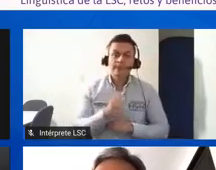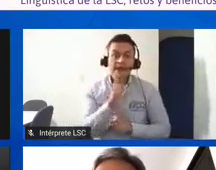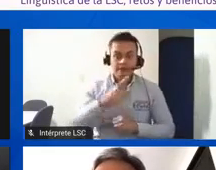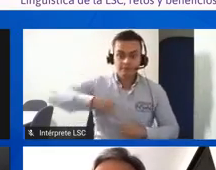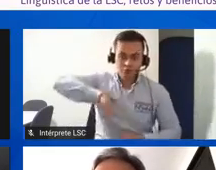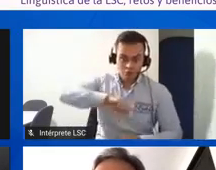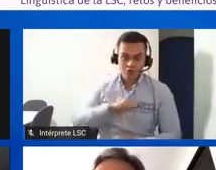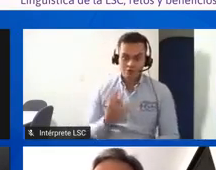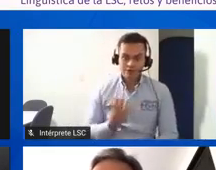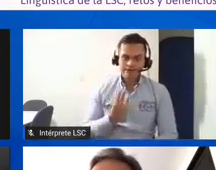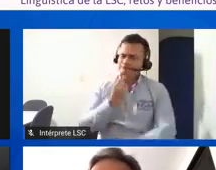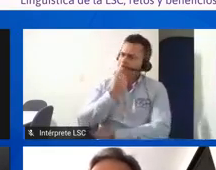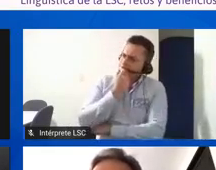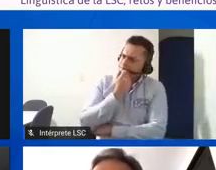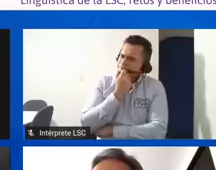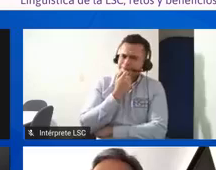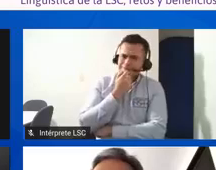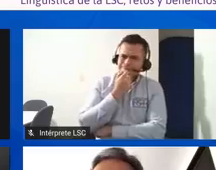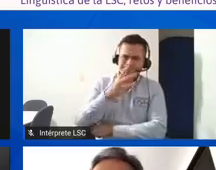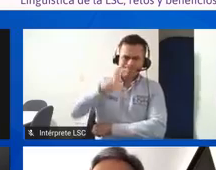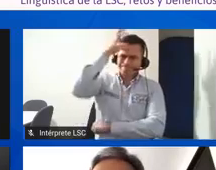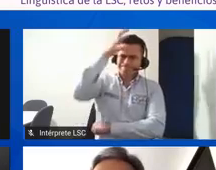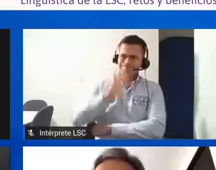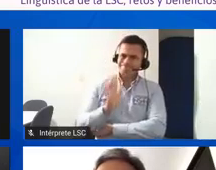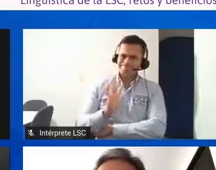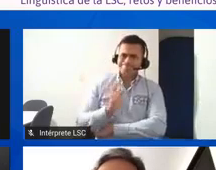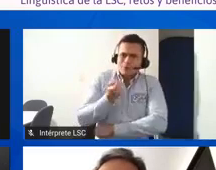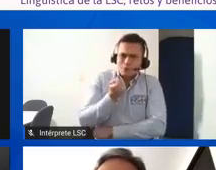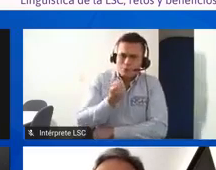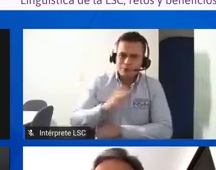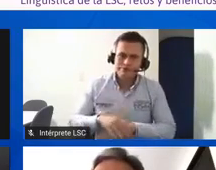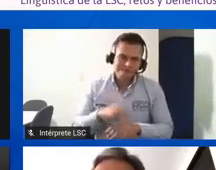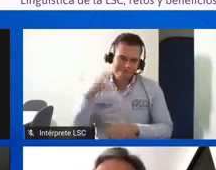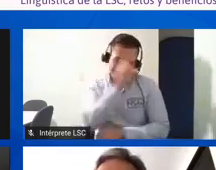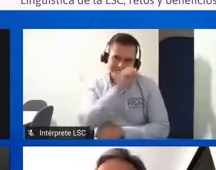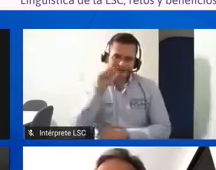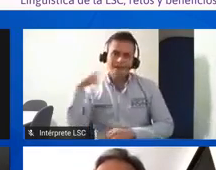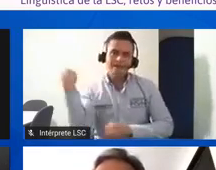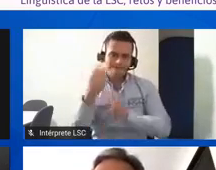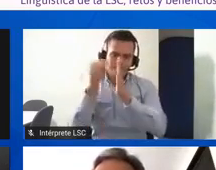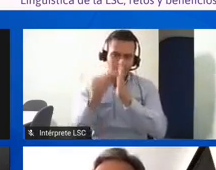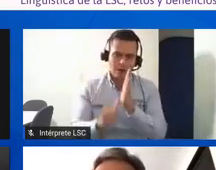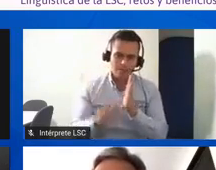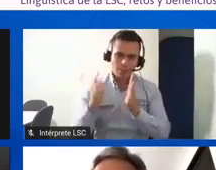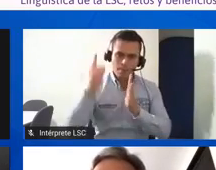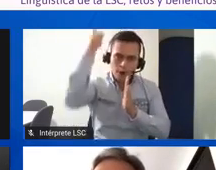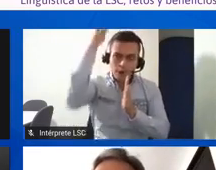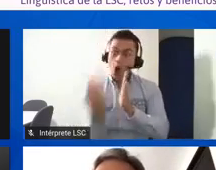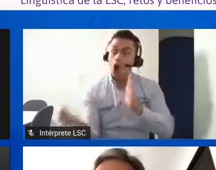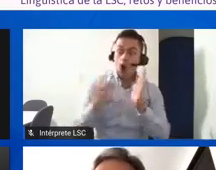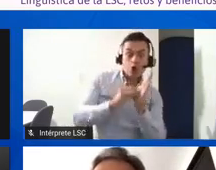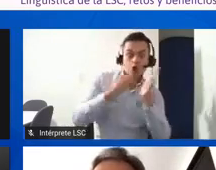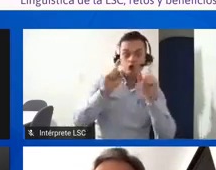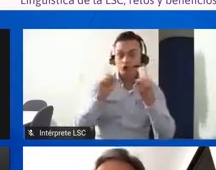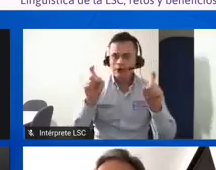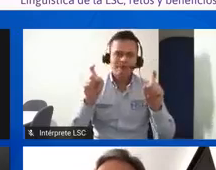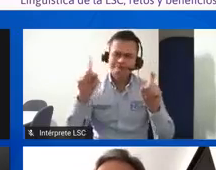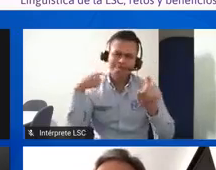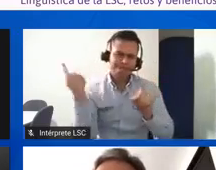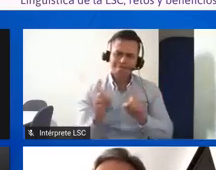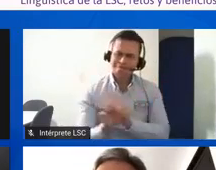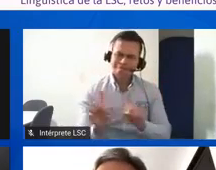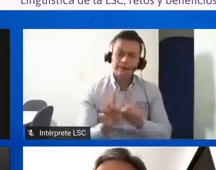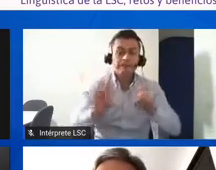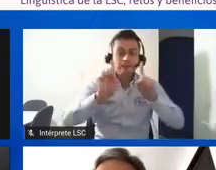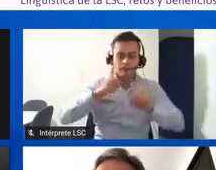inexpertos en este tema, como tú dices, no es un tema que normalmente esté en la agenda política, pero por la sensibilidad social,